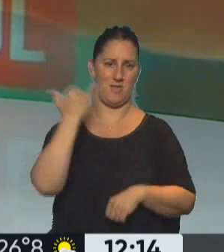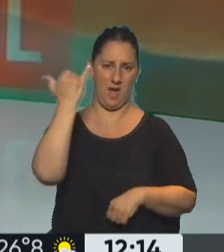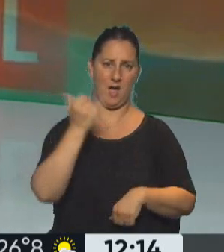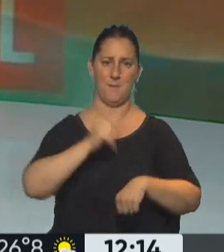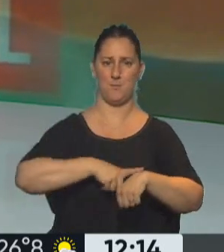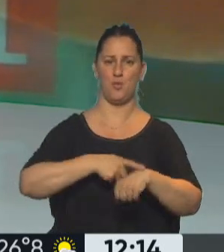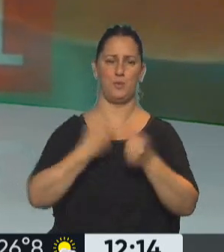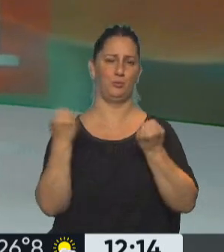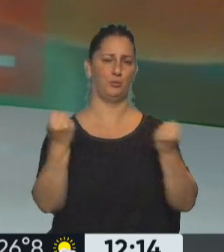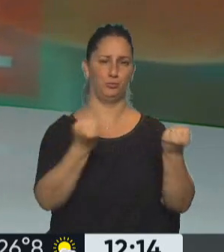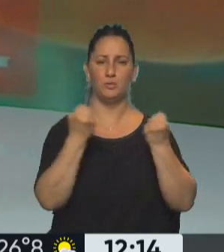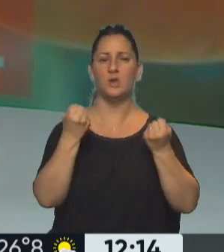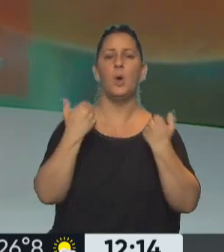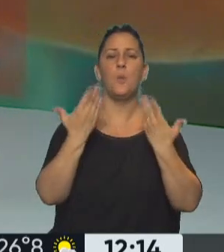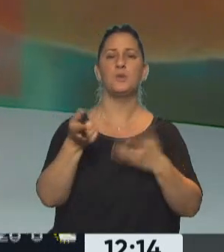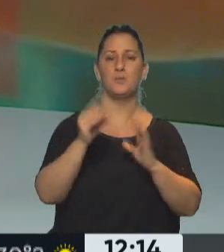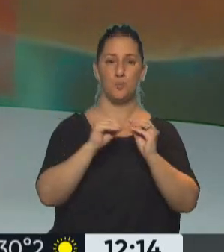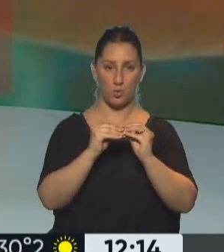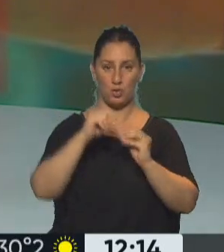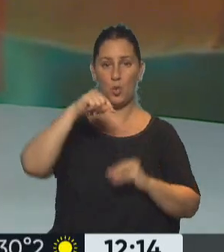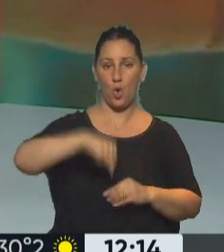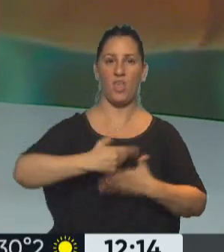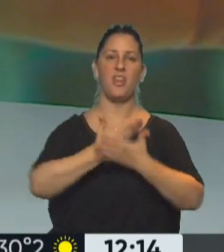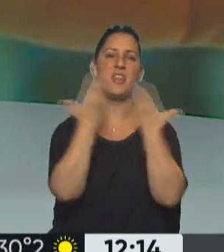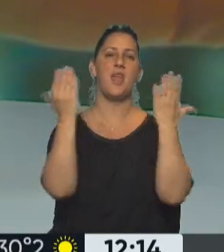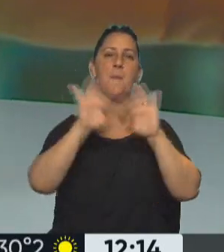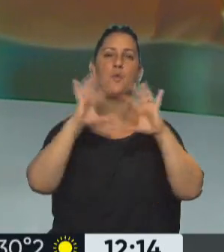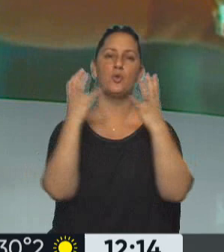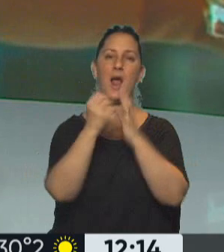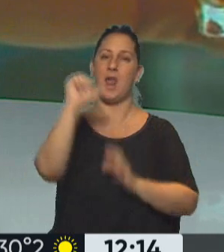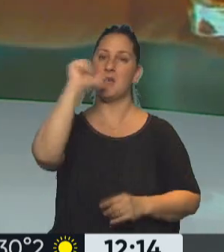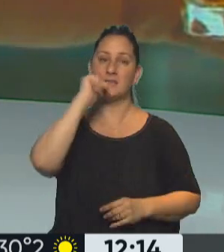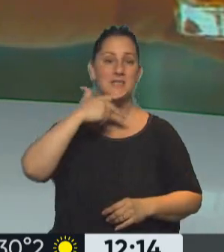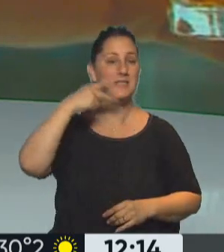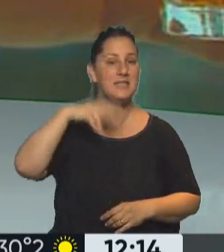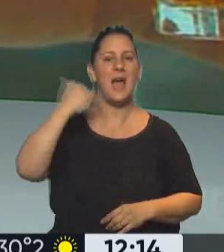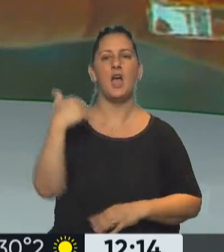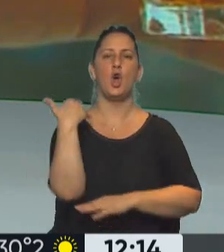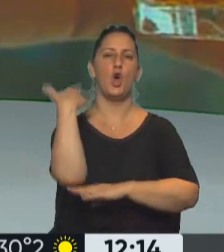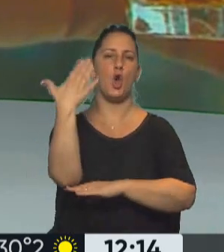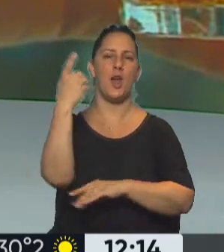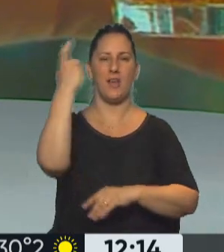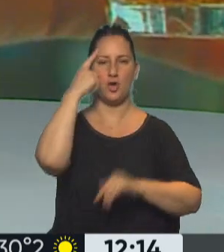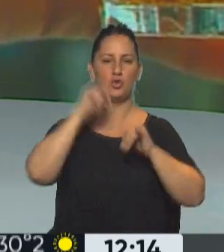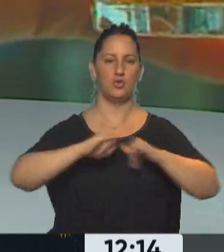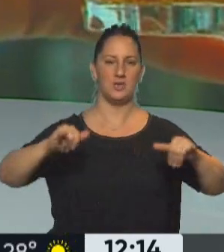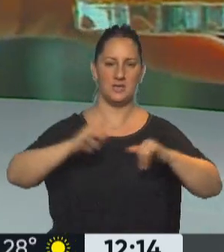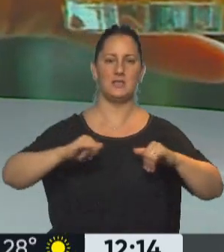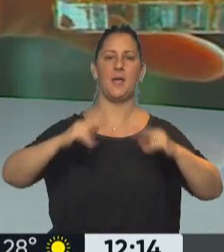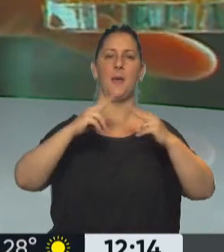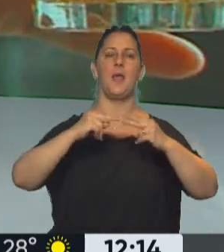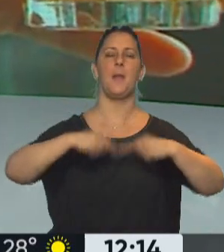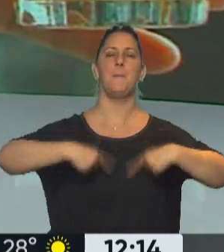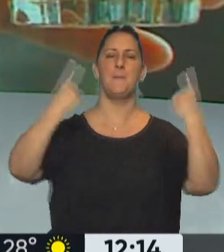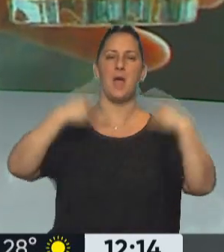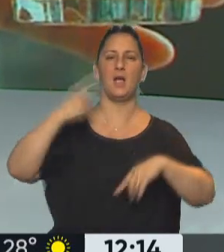momento de estar en el volante. Y por ese motivo, hoy, por el Día Mundial sin Alcohol, hay una jornada de concientización en el peaje Hudson. Y está